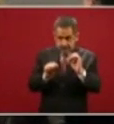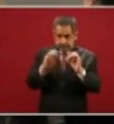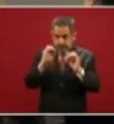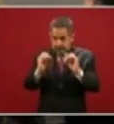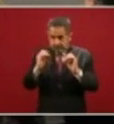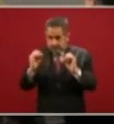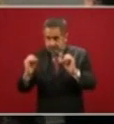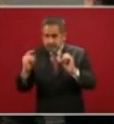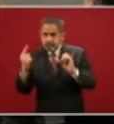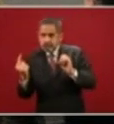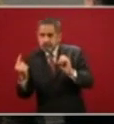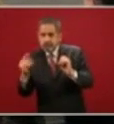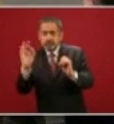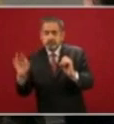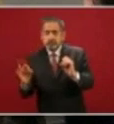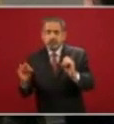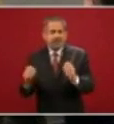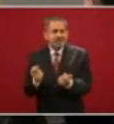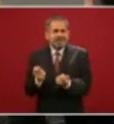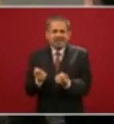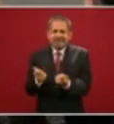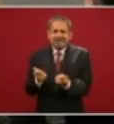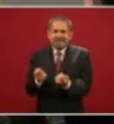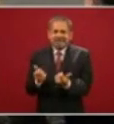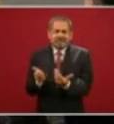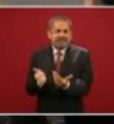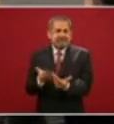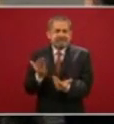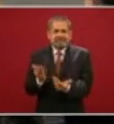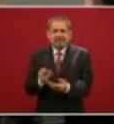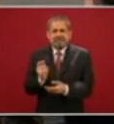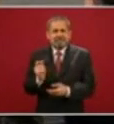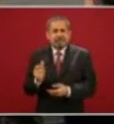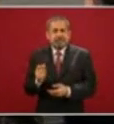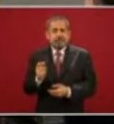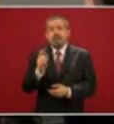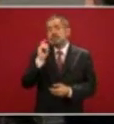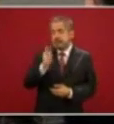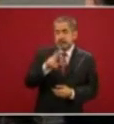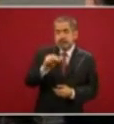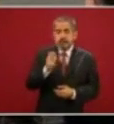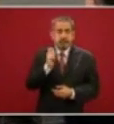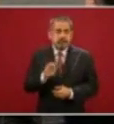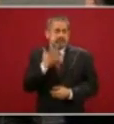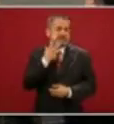0.001% de la población del país. Y esto no quiere decir menospreciar las